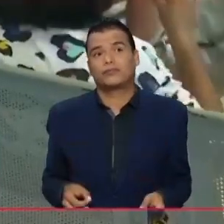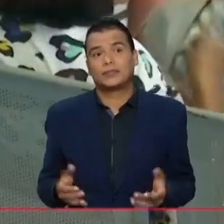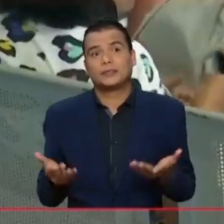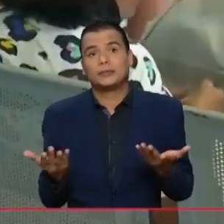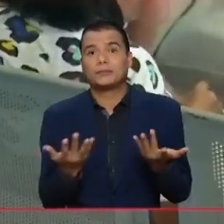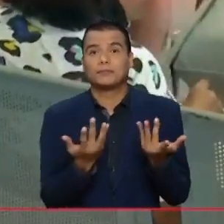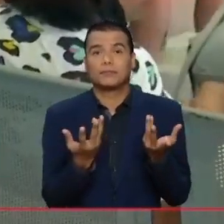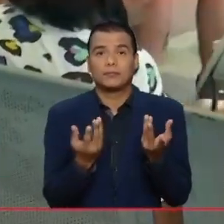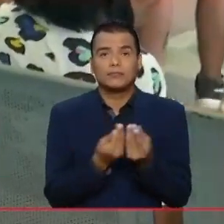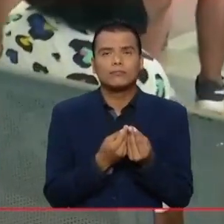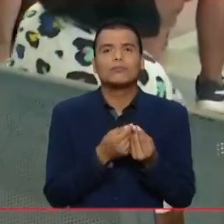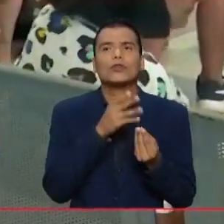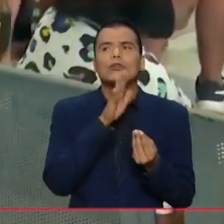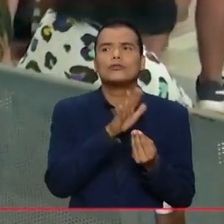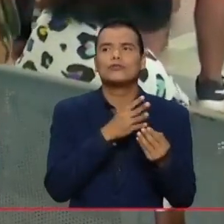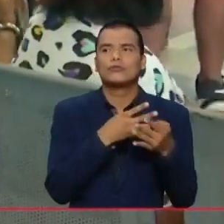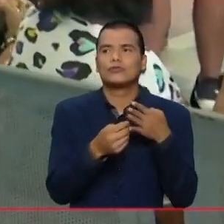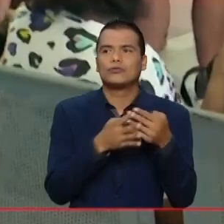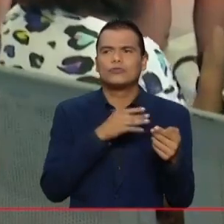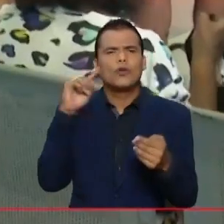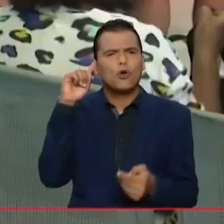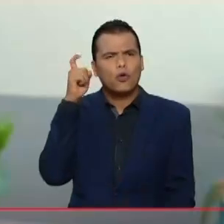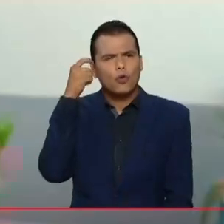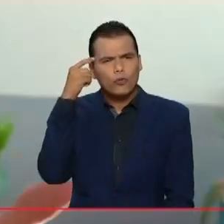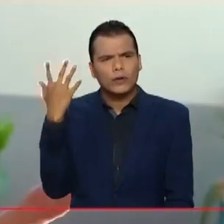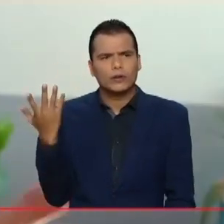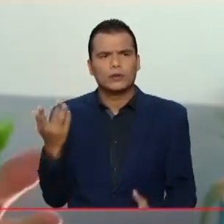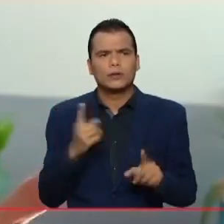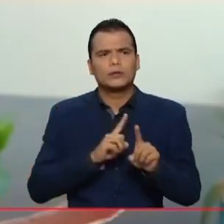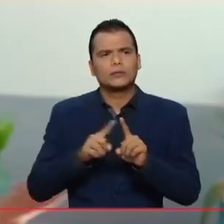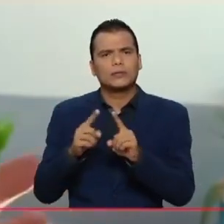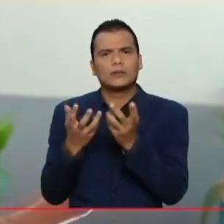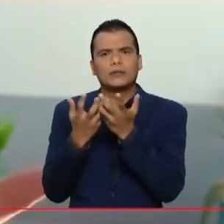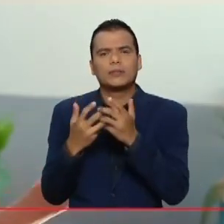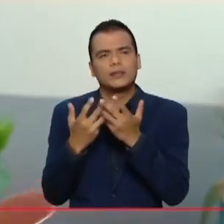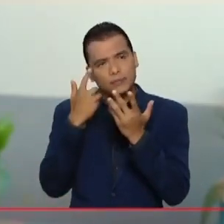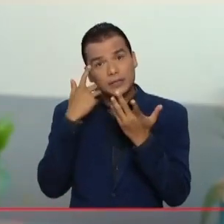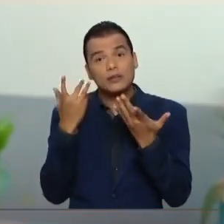la gobernación, con las aerolíneas y todo, a ver